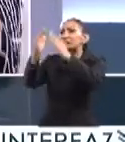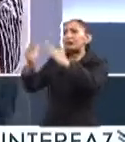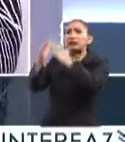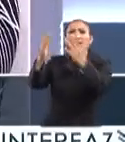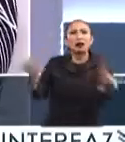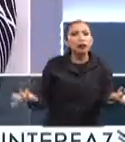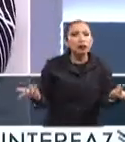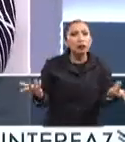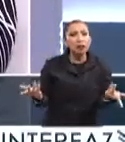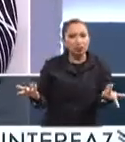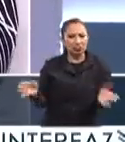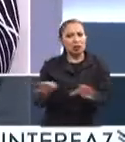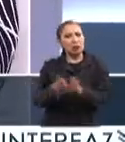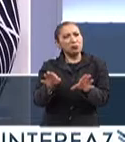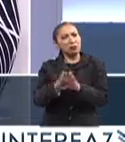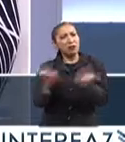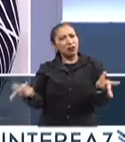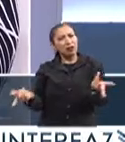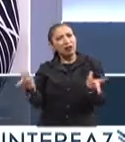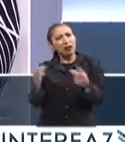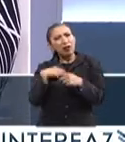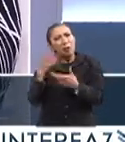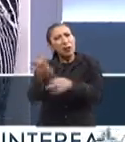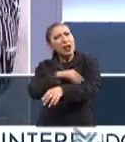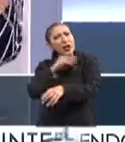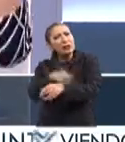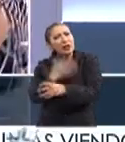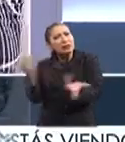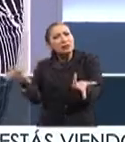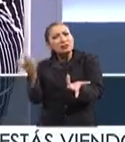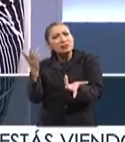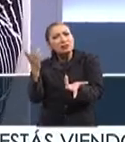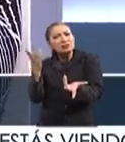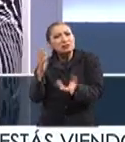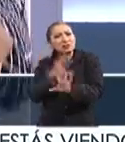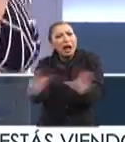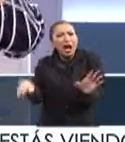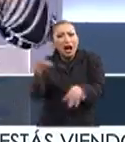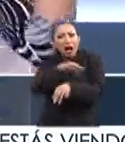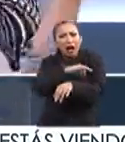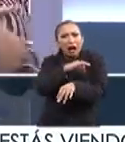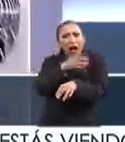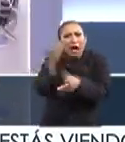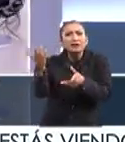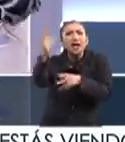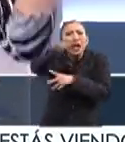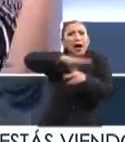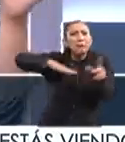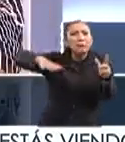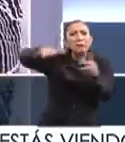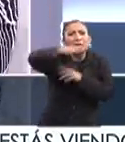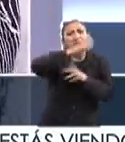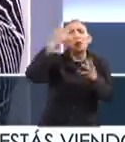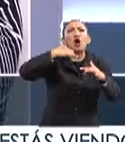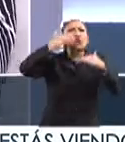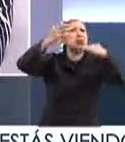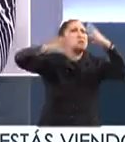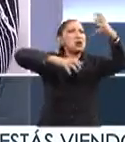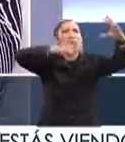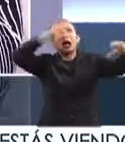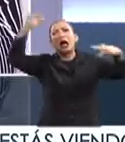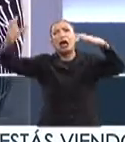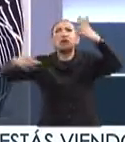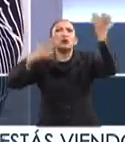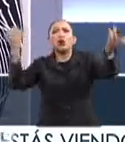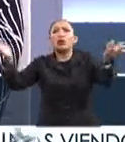casas y casas. Yo no me explico dónde están obteniendo energía, si ya incluso diseñan ambientes contaminados, ni